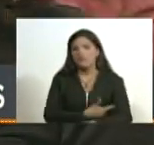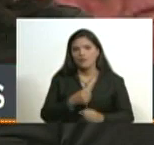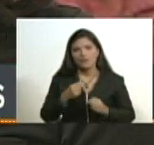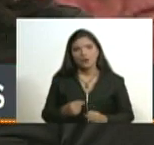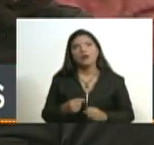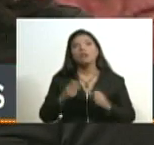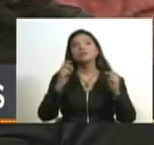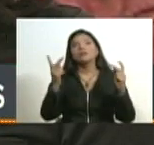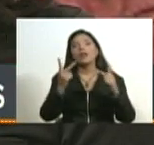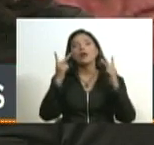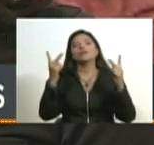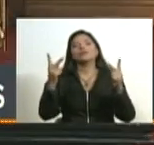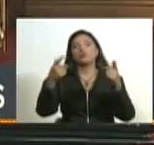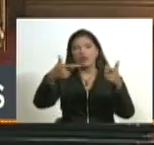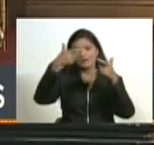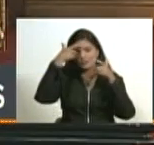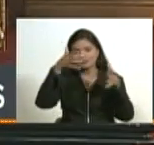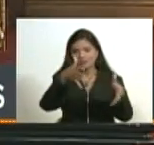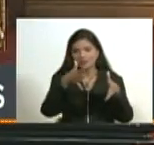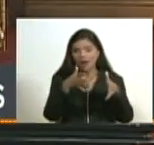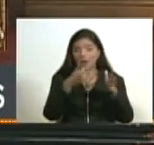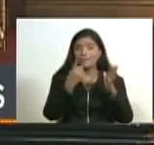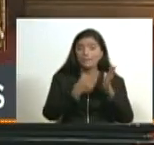Desde la victoria del comandante Chávez en